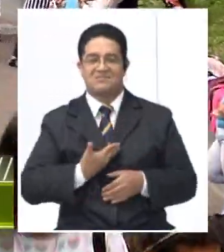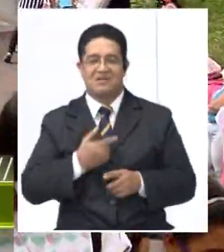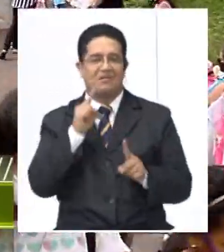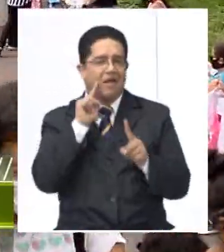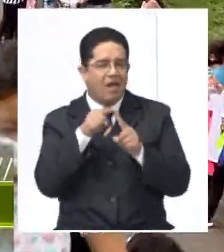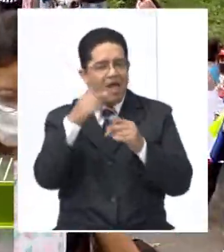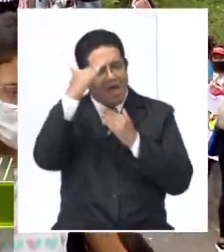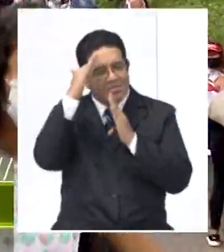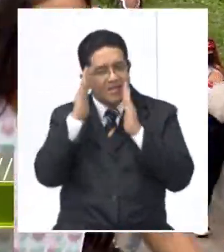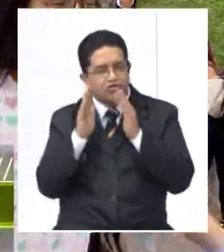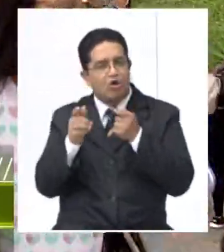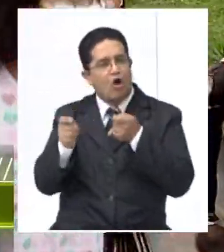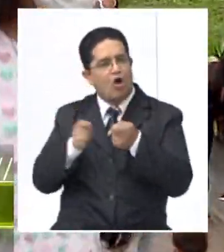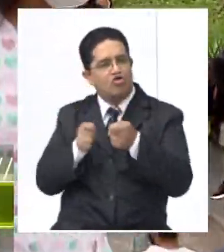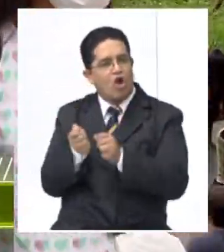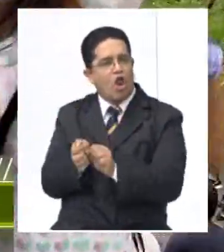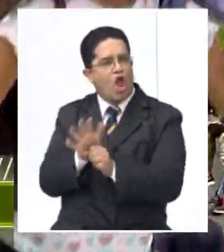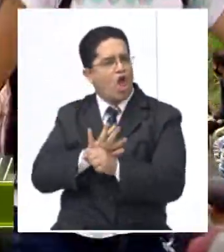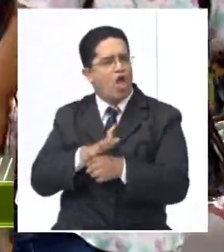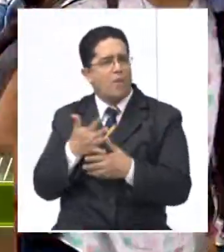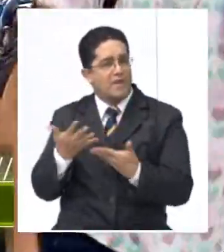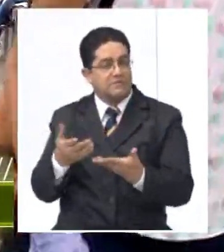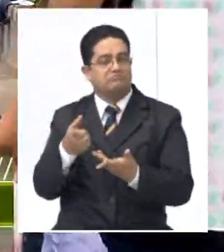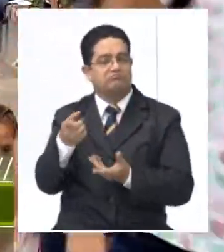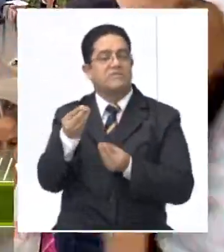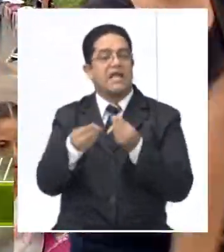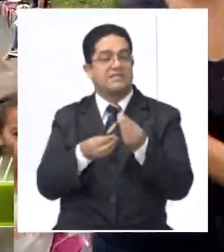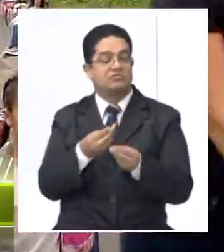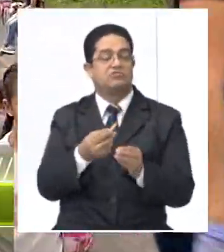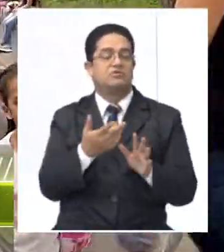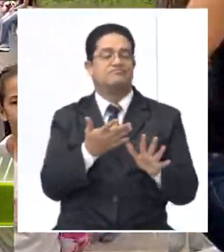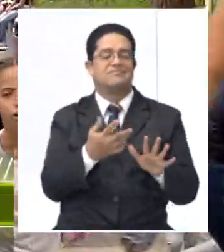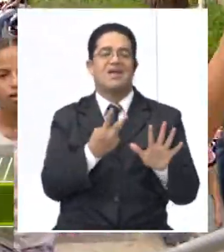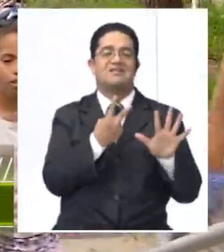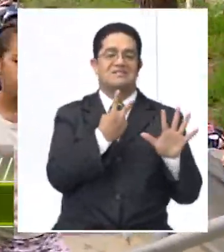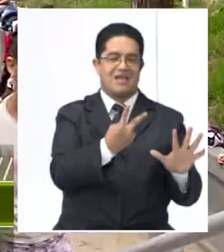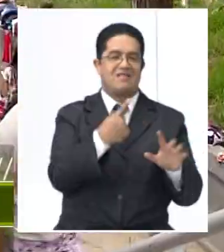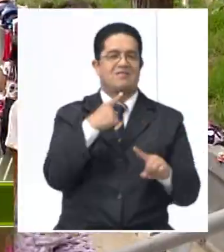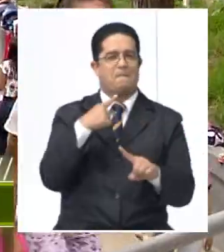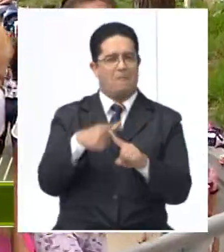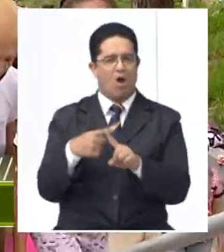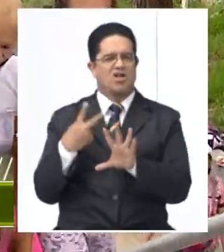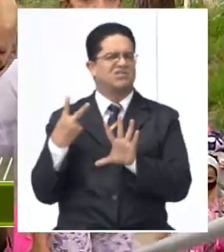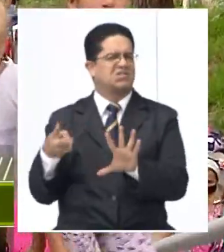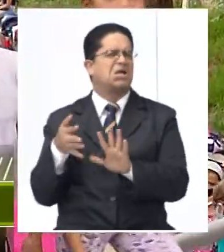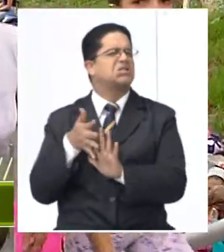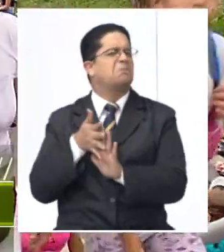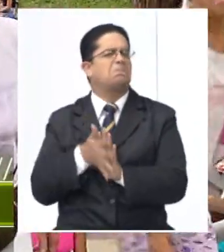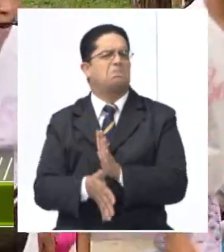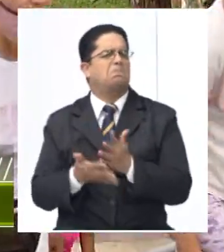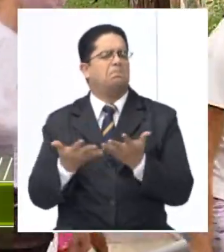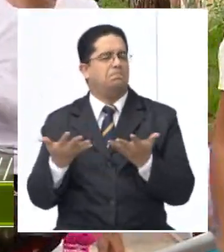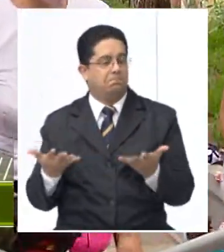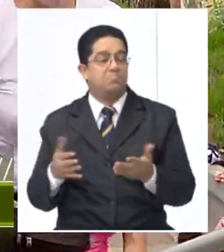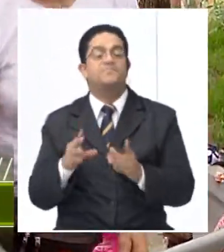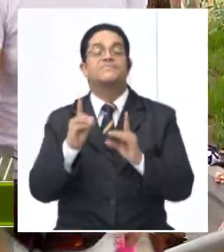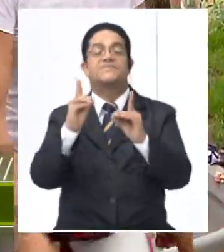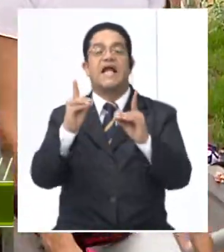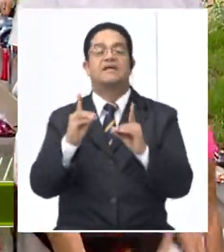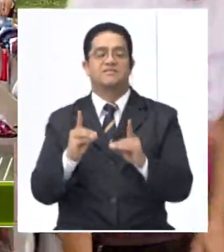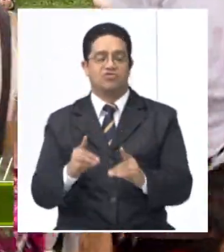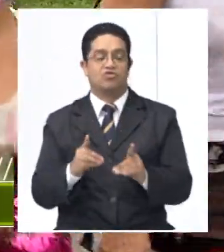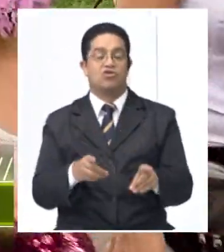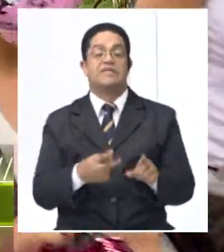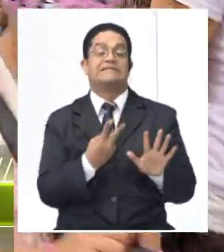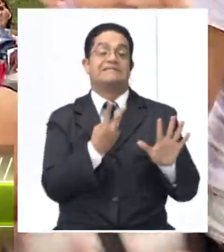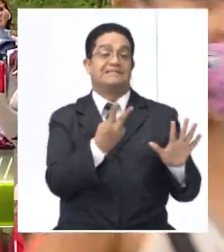del COVID-19 elaboró el esquema 7+7, el cual consistía en varias medidas restrictivas